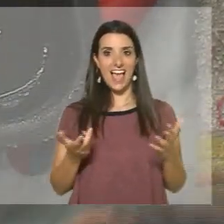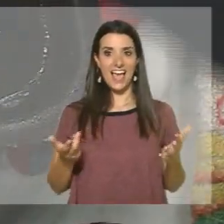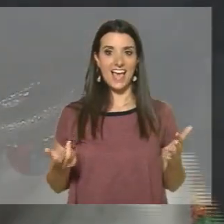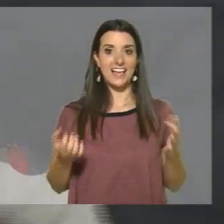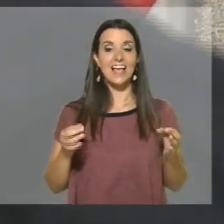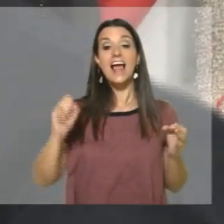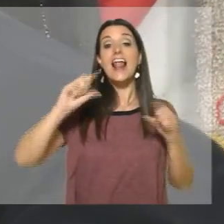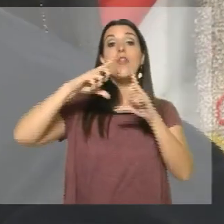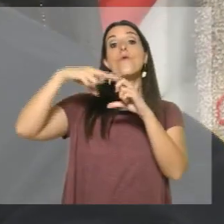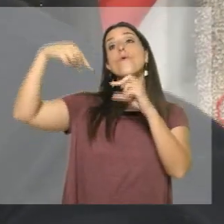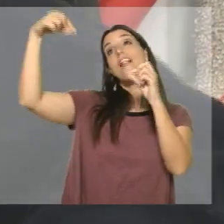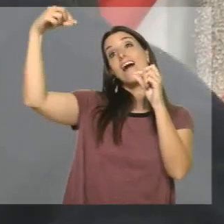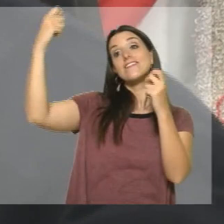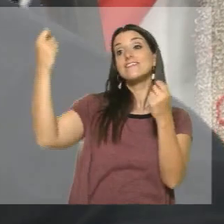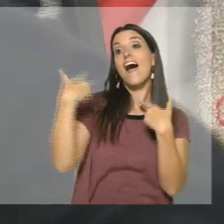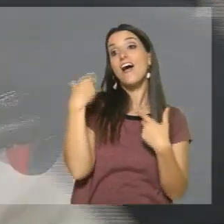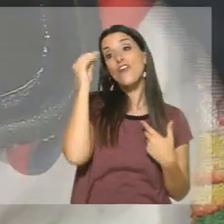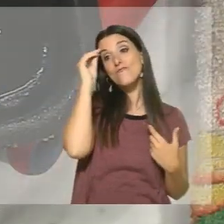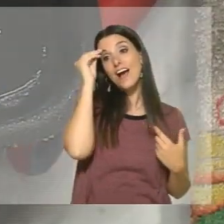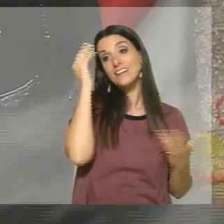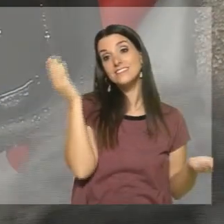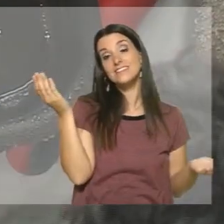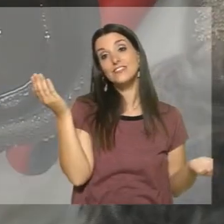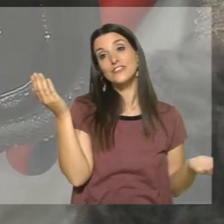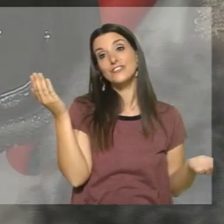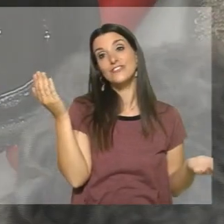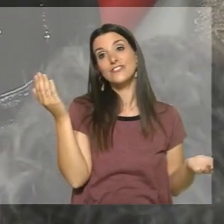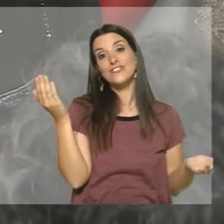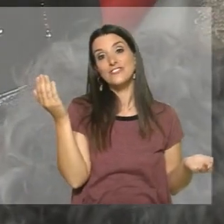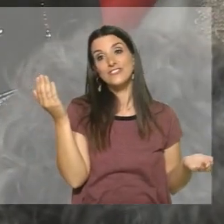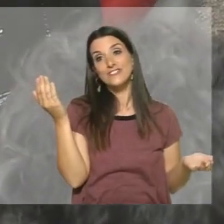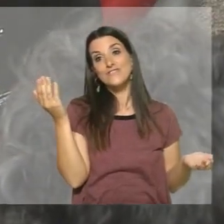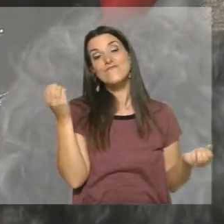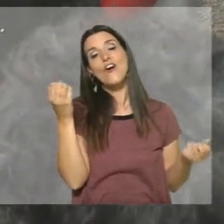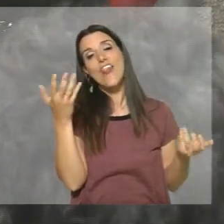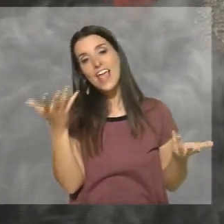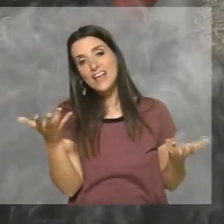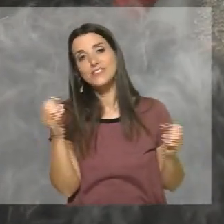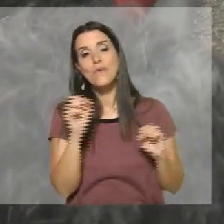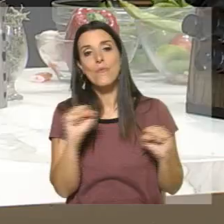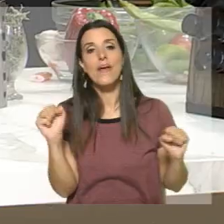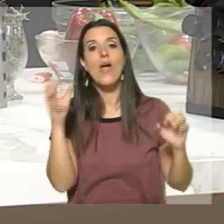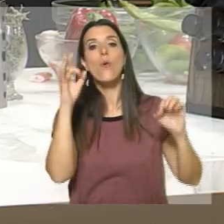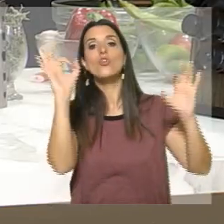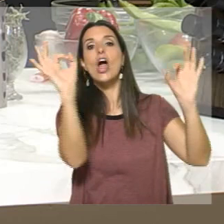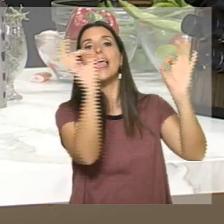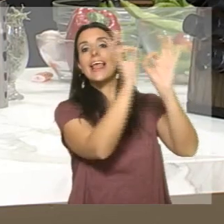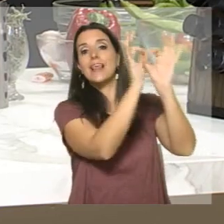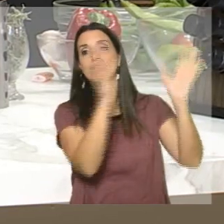La luna. Bueno, este por ahí eclipse, me parece. Ah, ya. Por eso. Qué rico.